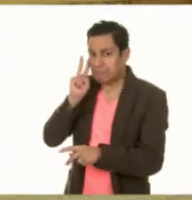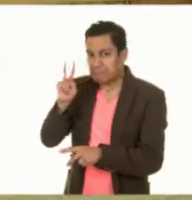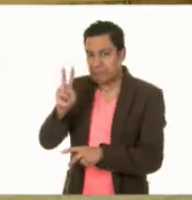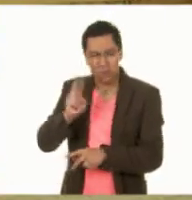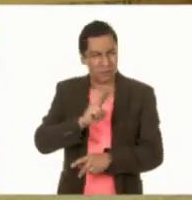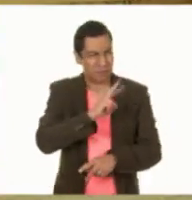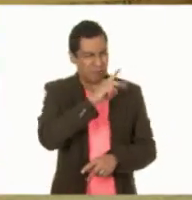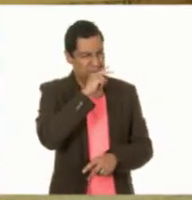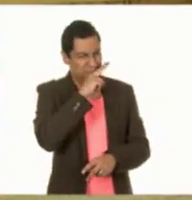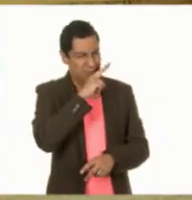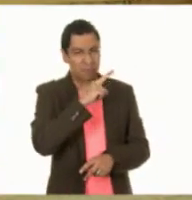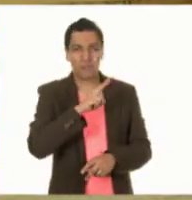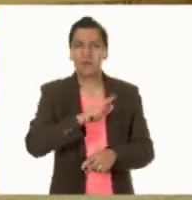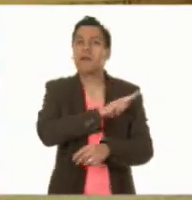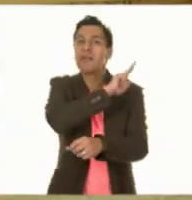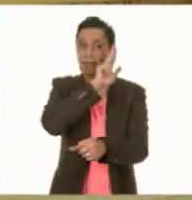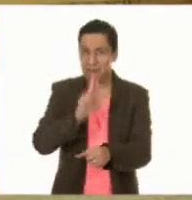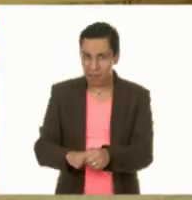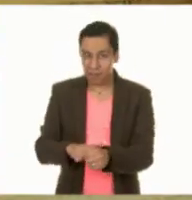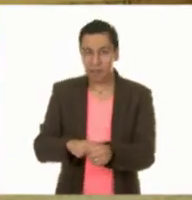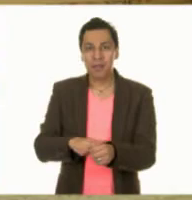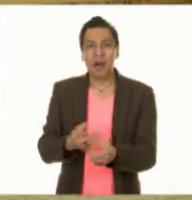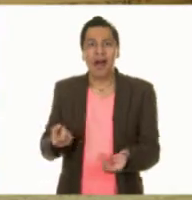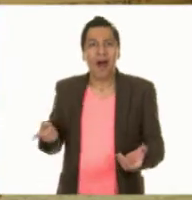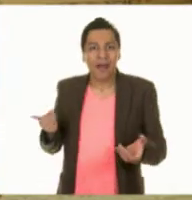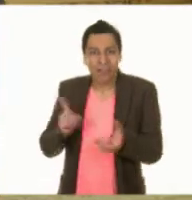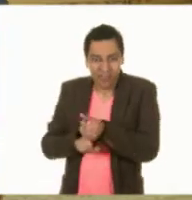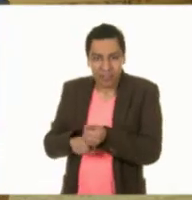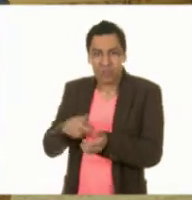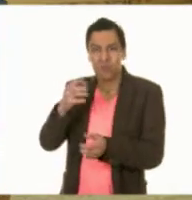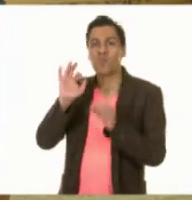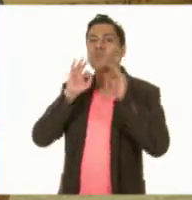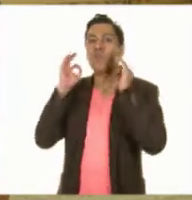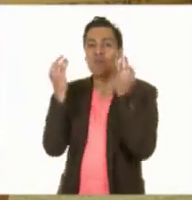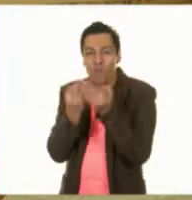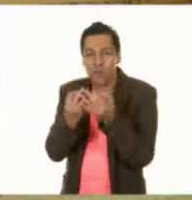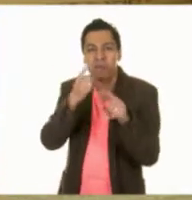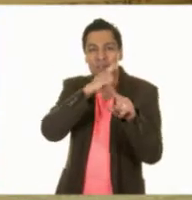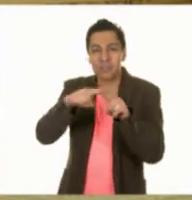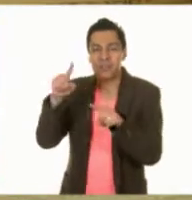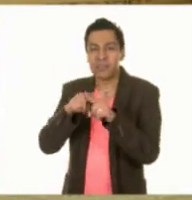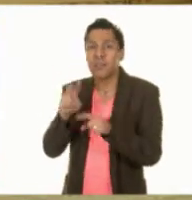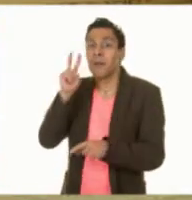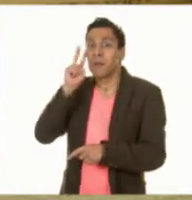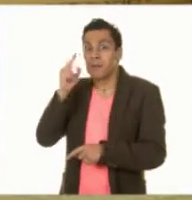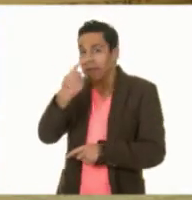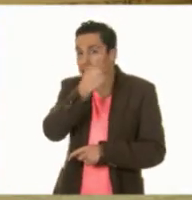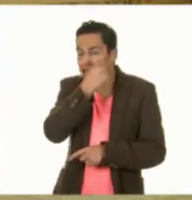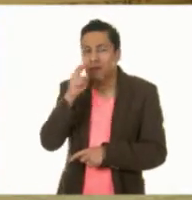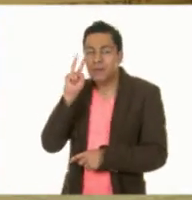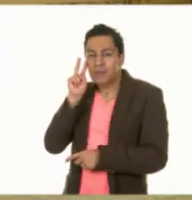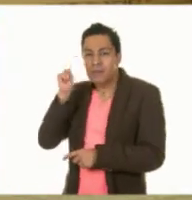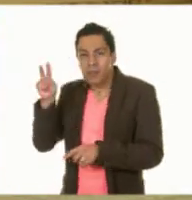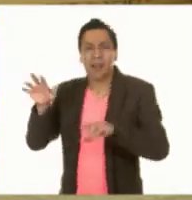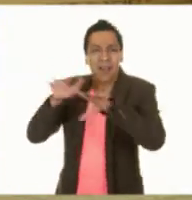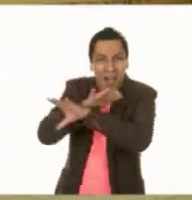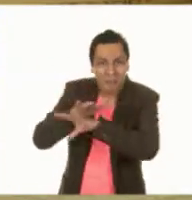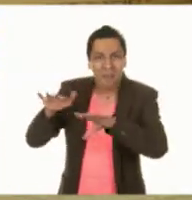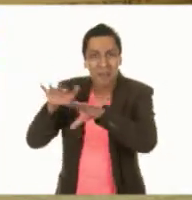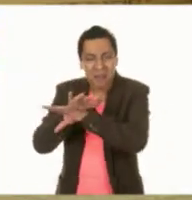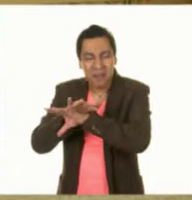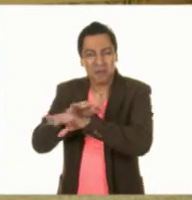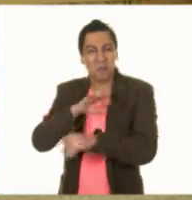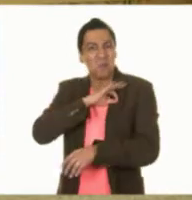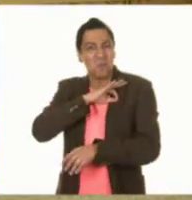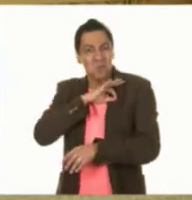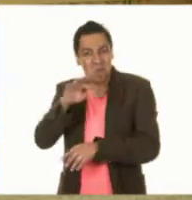nada! La naturaleza tiene estética y nuestra mirada es la que lo convierte en cualquier cosa. En este caso